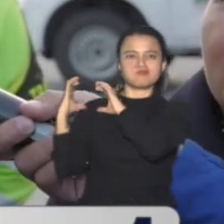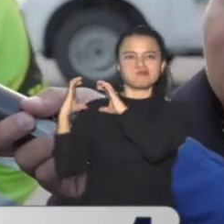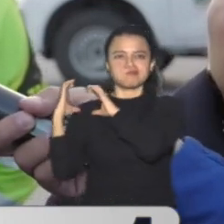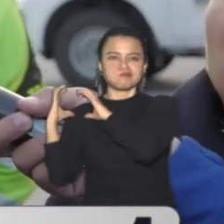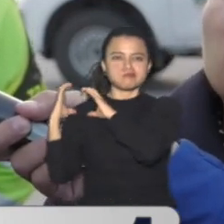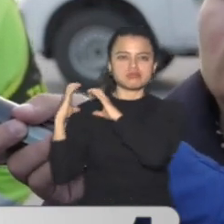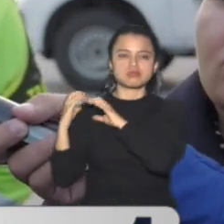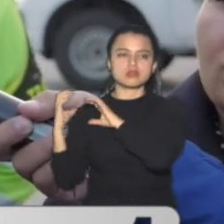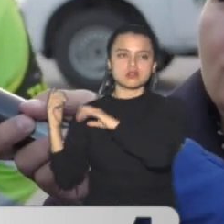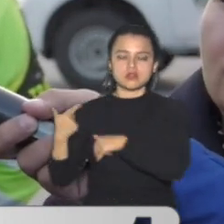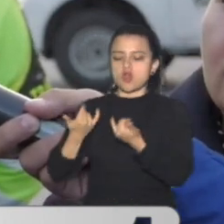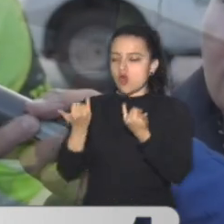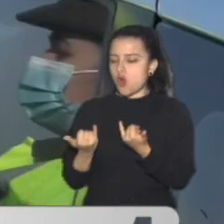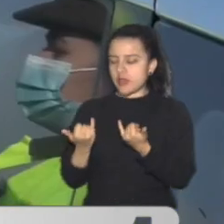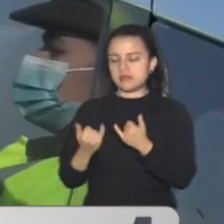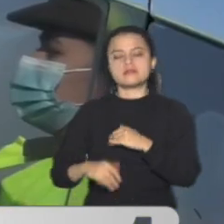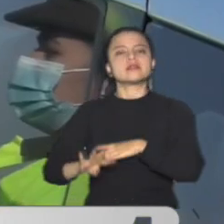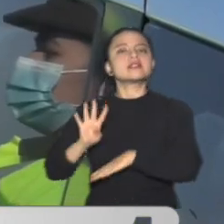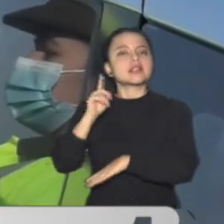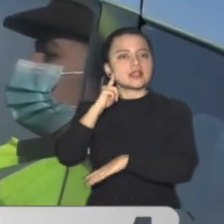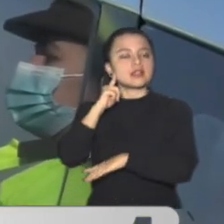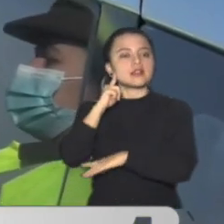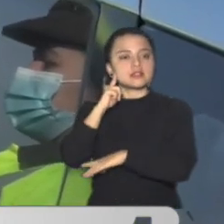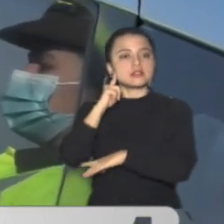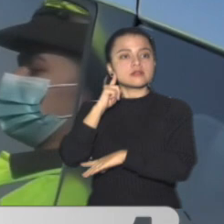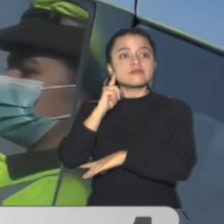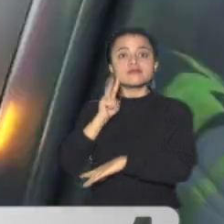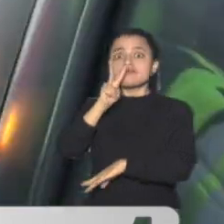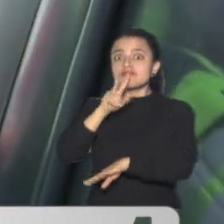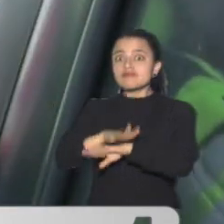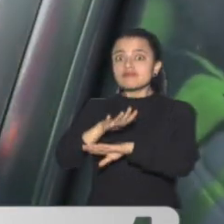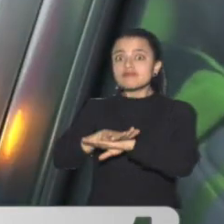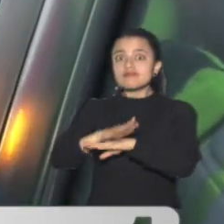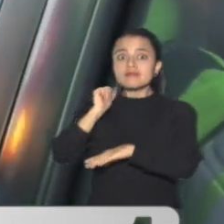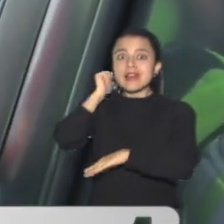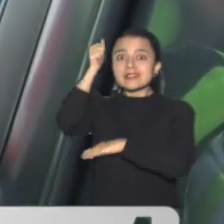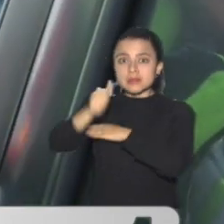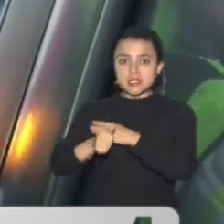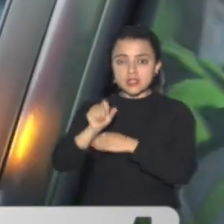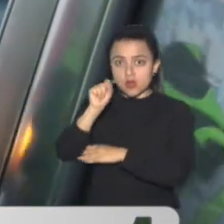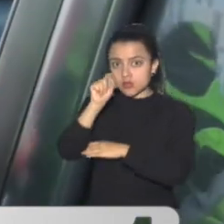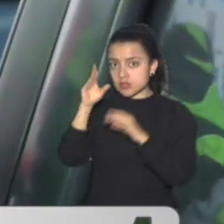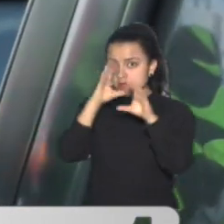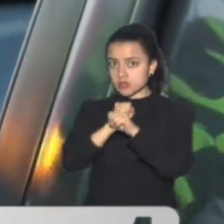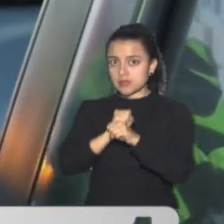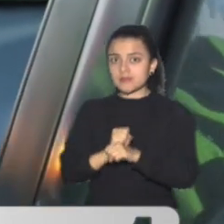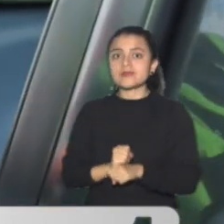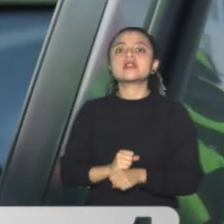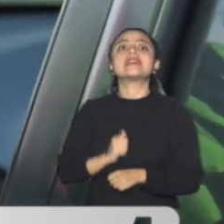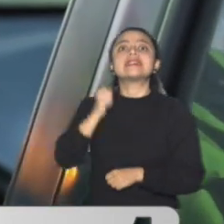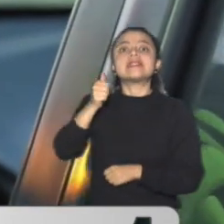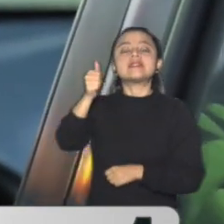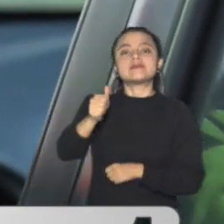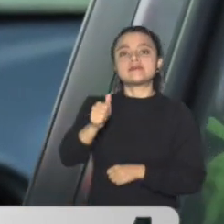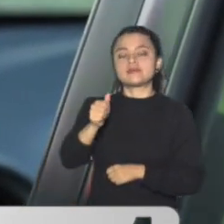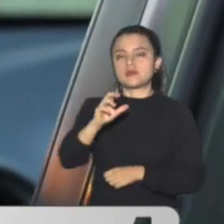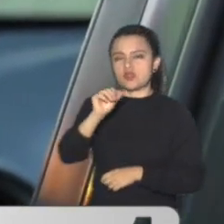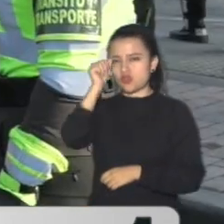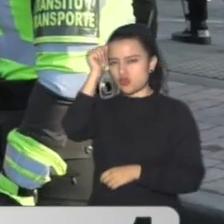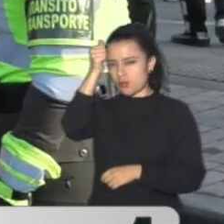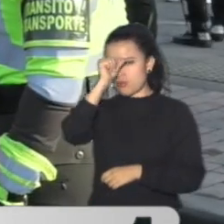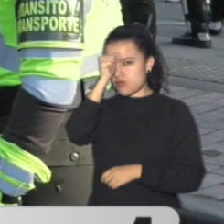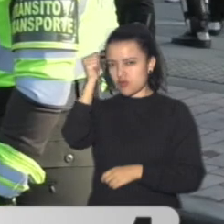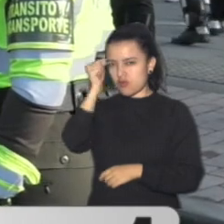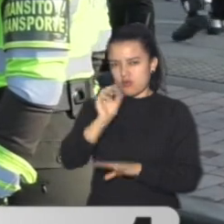tarde hasta las 11 de la noche el día de mañana desde las 6 de la mañana hasta las 3 de la tarde día domingo no